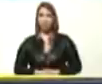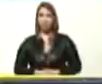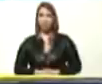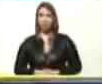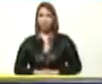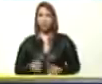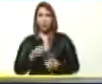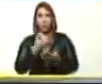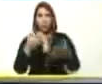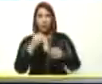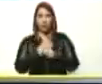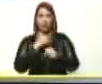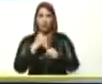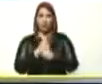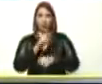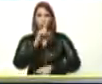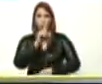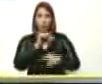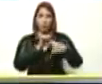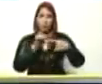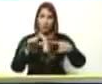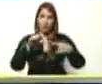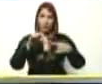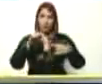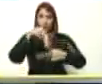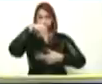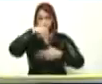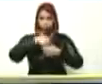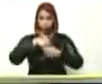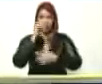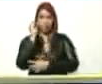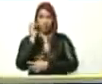ustedes trabajaban una semana aquí, en el Parlamento,